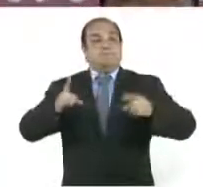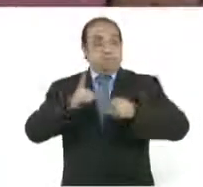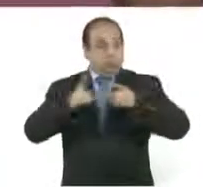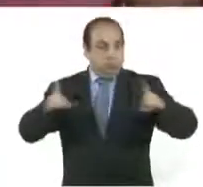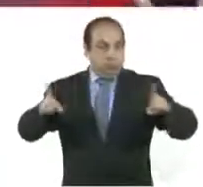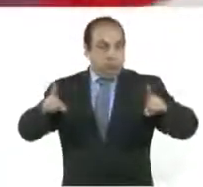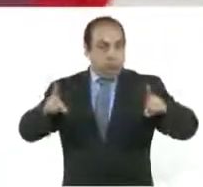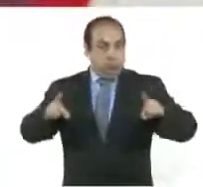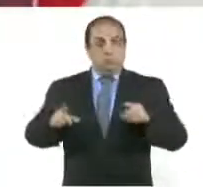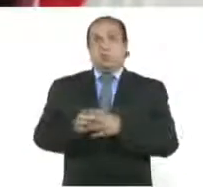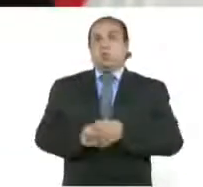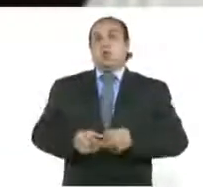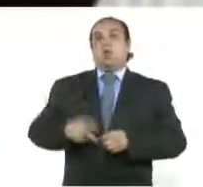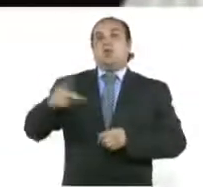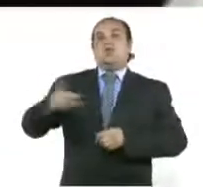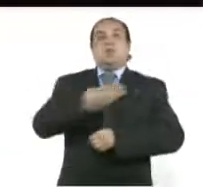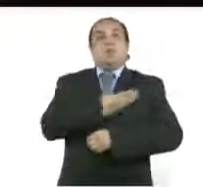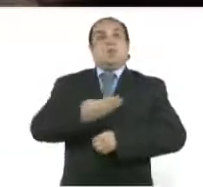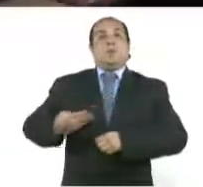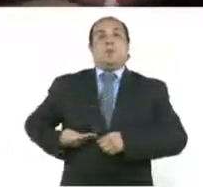República.